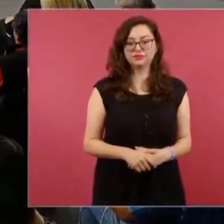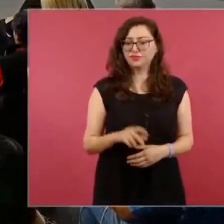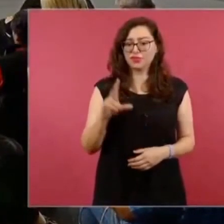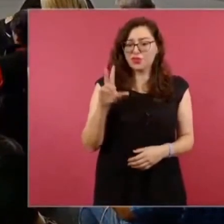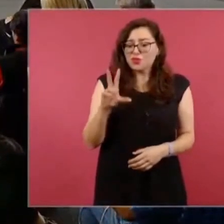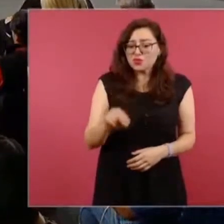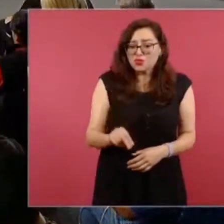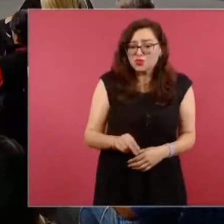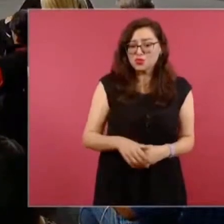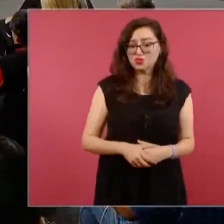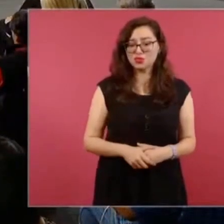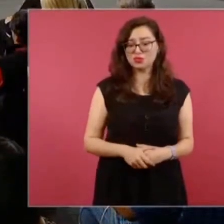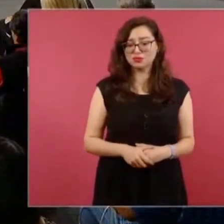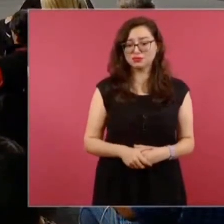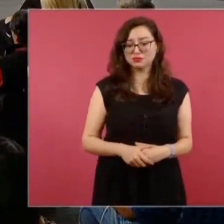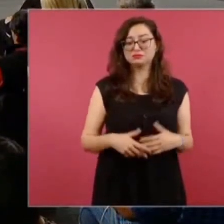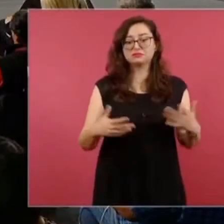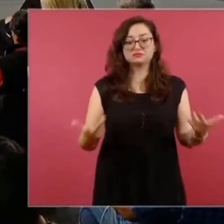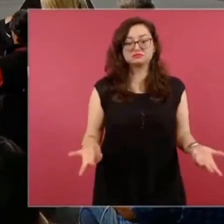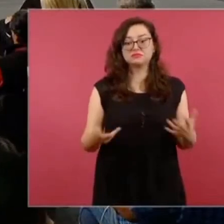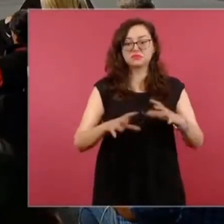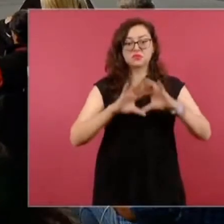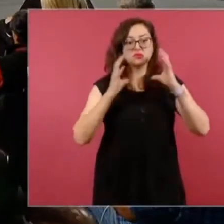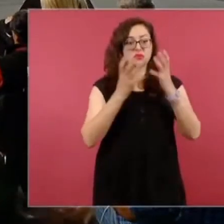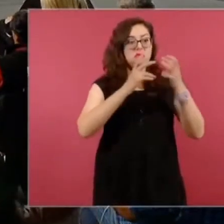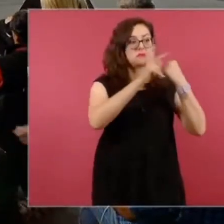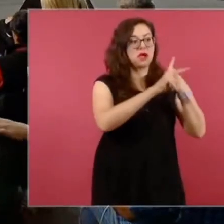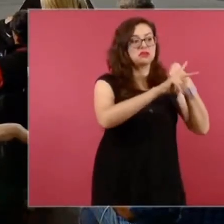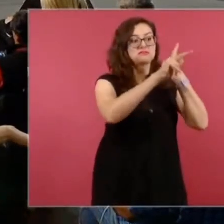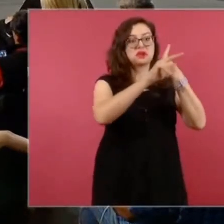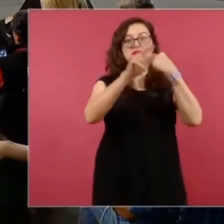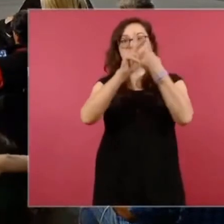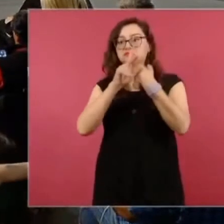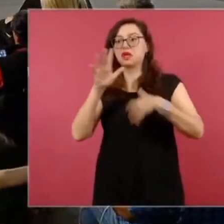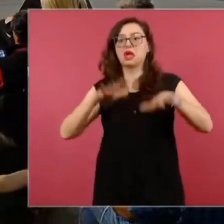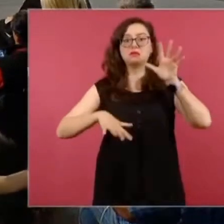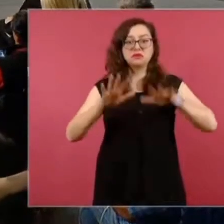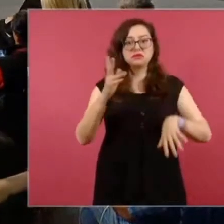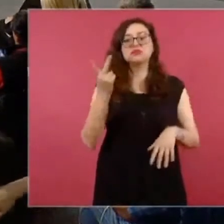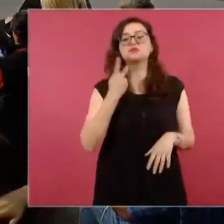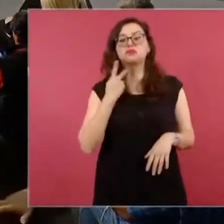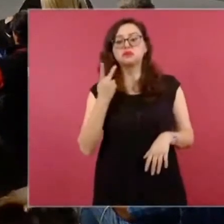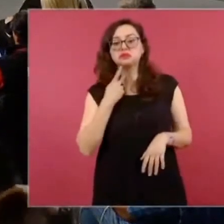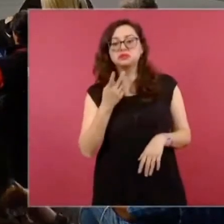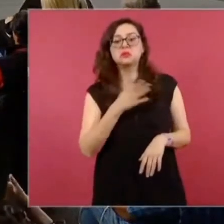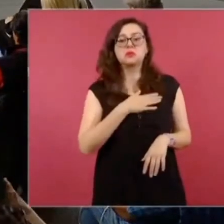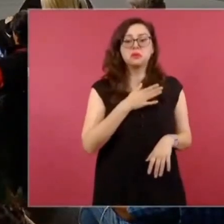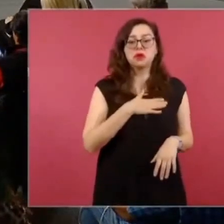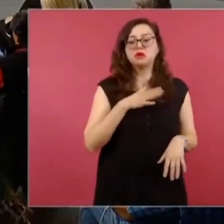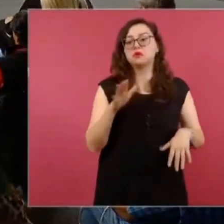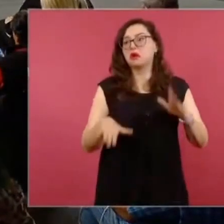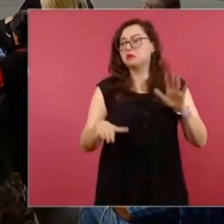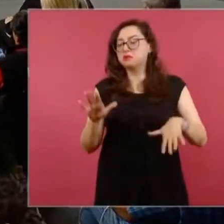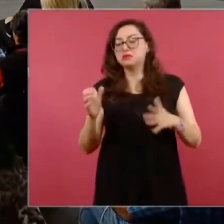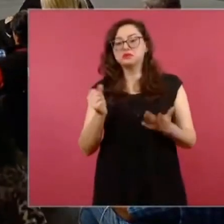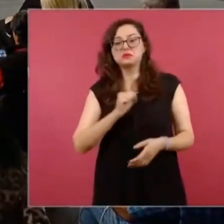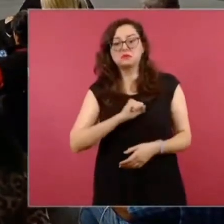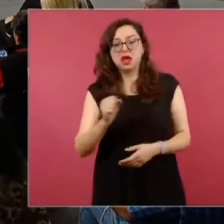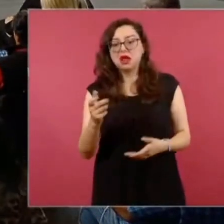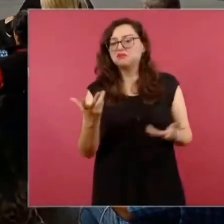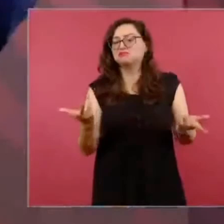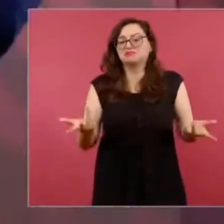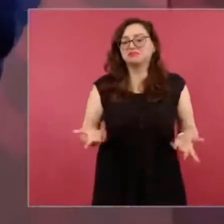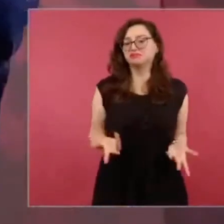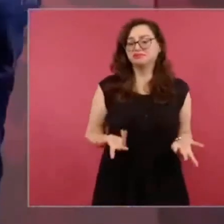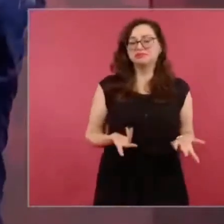no, en todo el mundo hay buenos políticos y México tiene una tradición